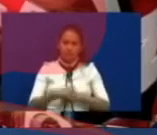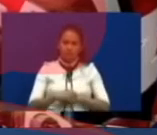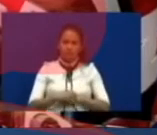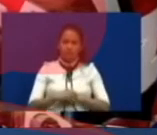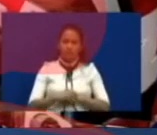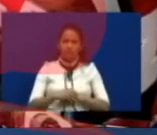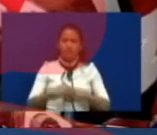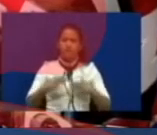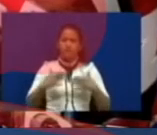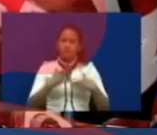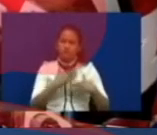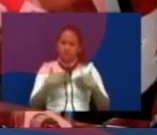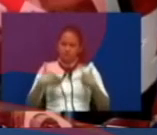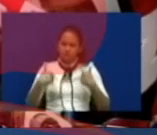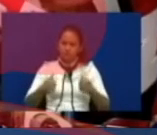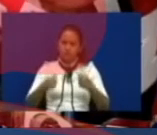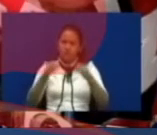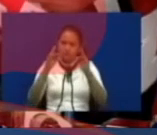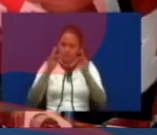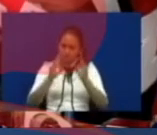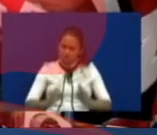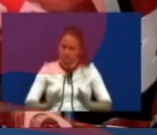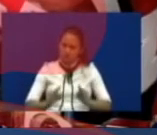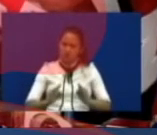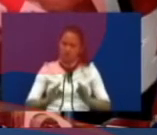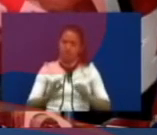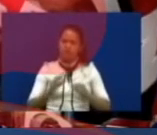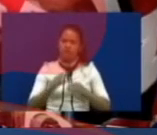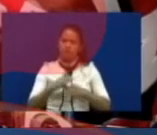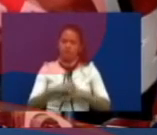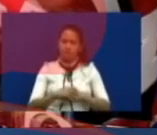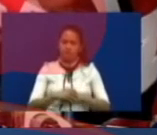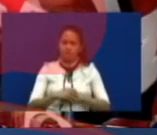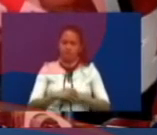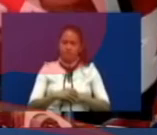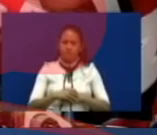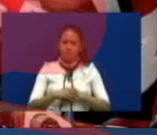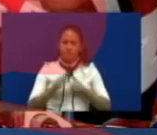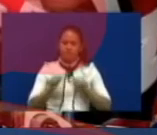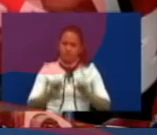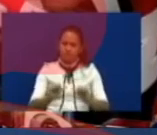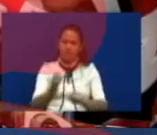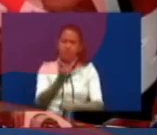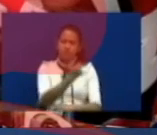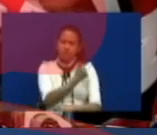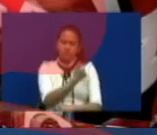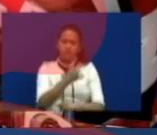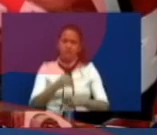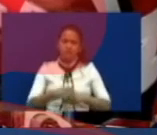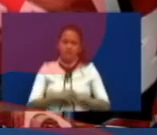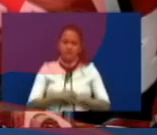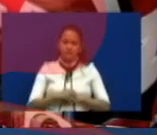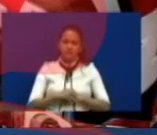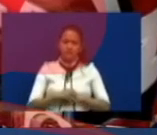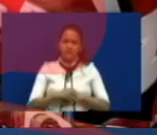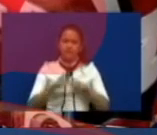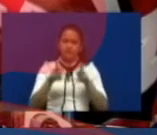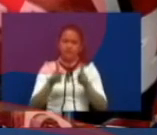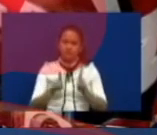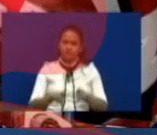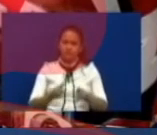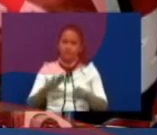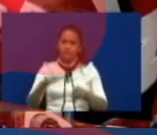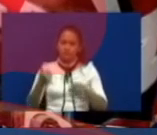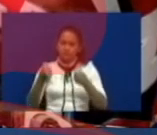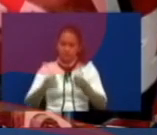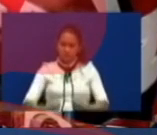condiciones estables y cumplimiento tratamiento el caso número 4 el señor